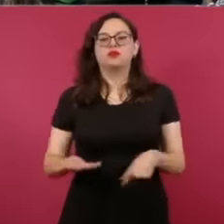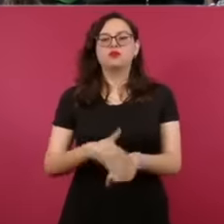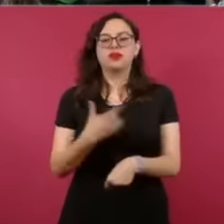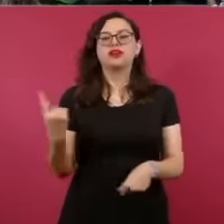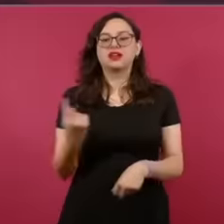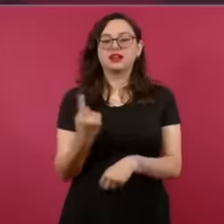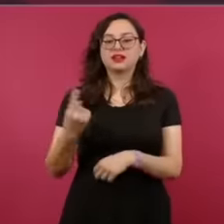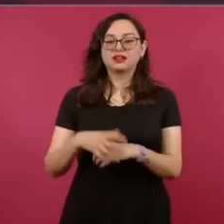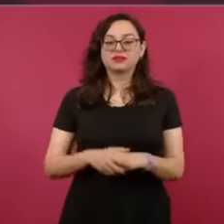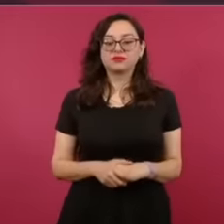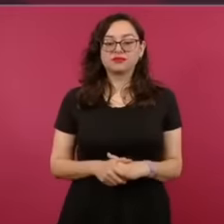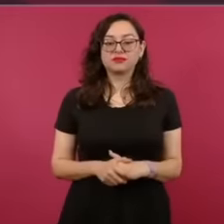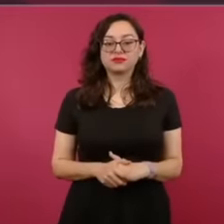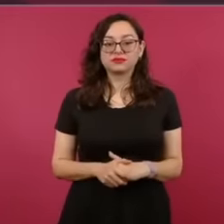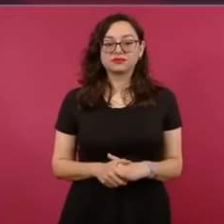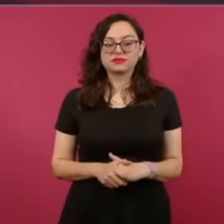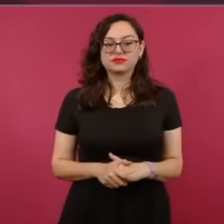la gran cosa,